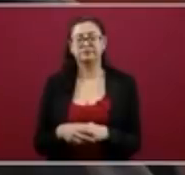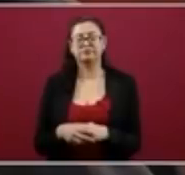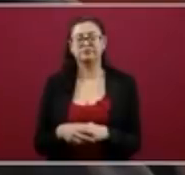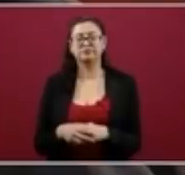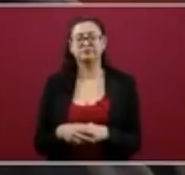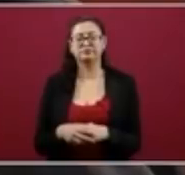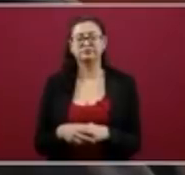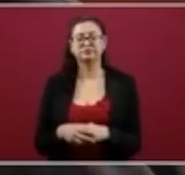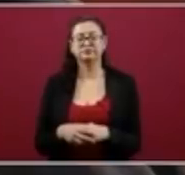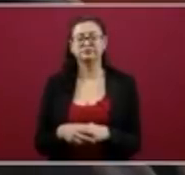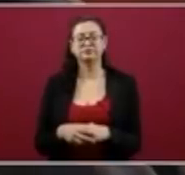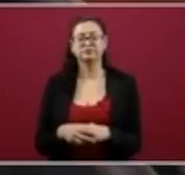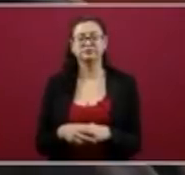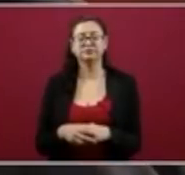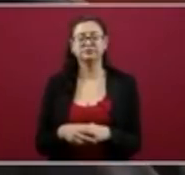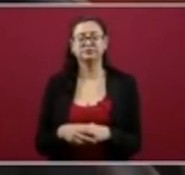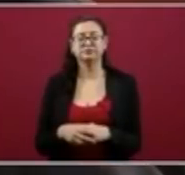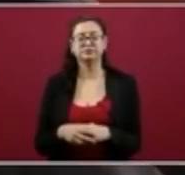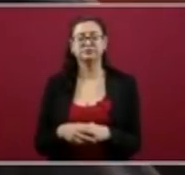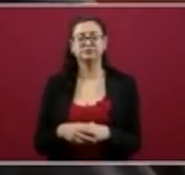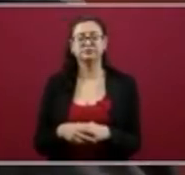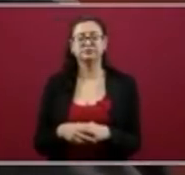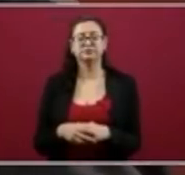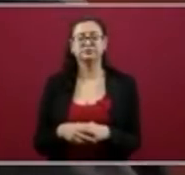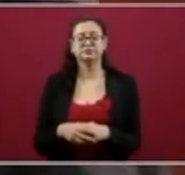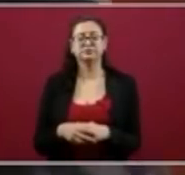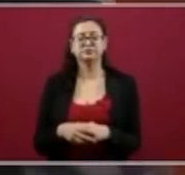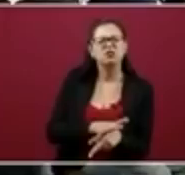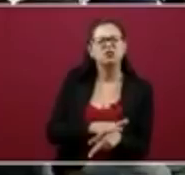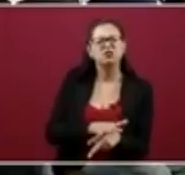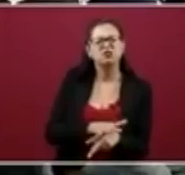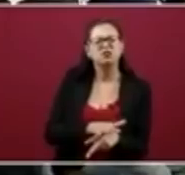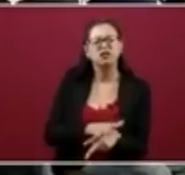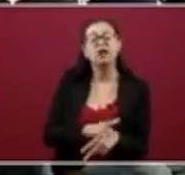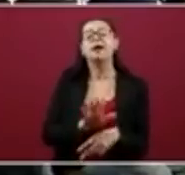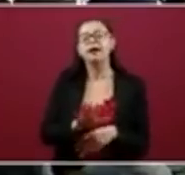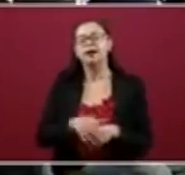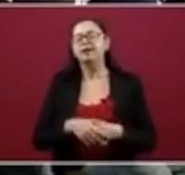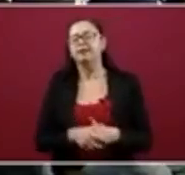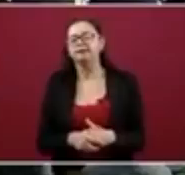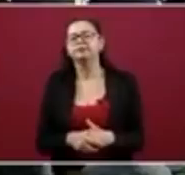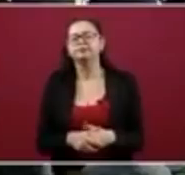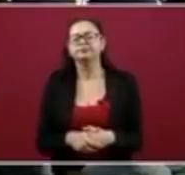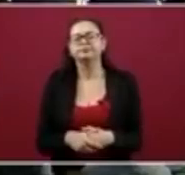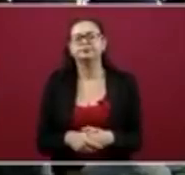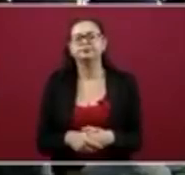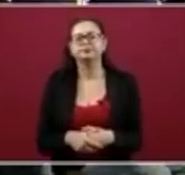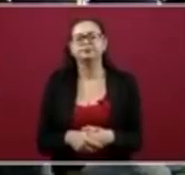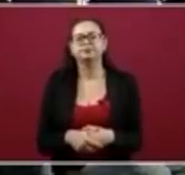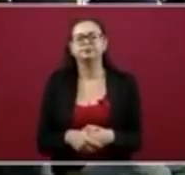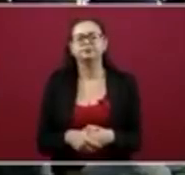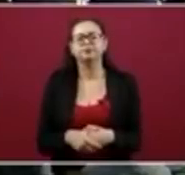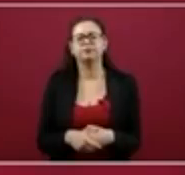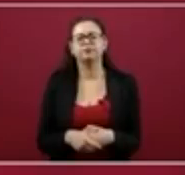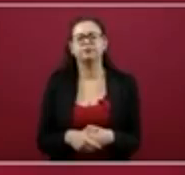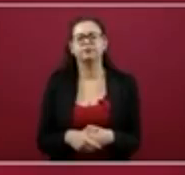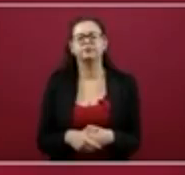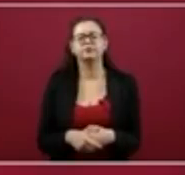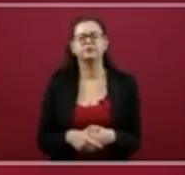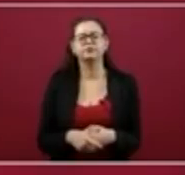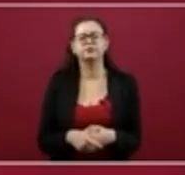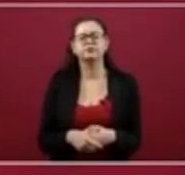podría publicar porque ha sido aprobada por la mayoría de las legislaturas. Ya se